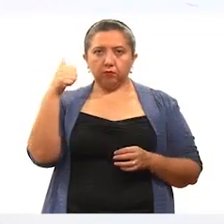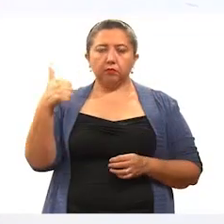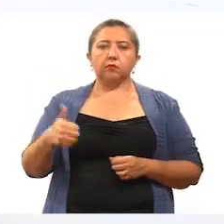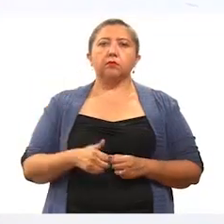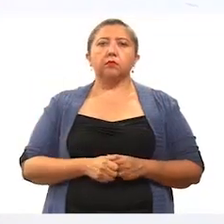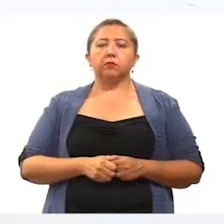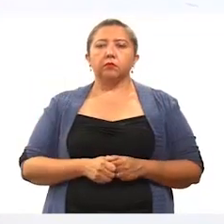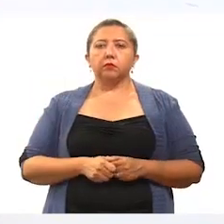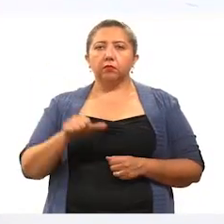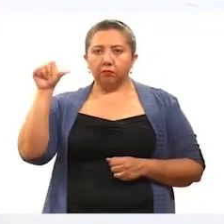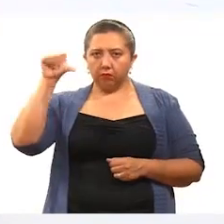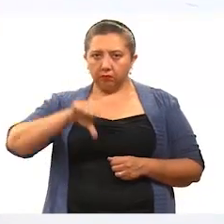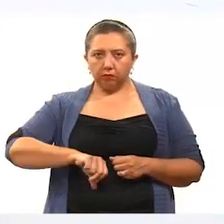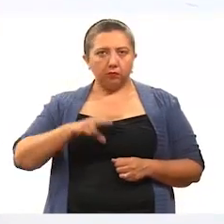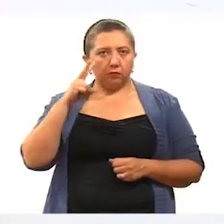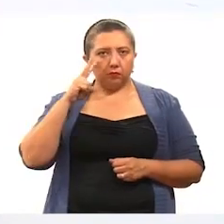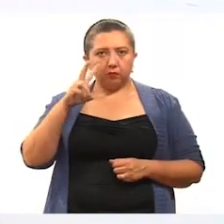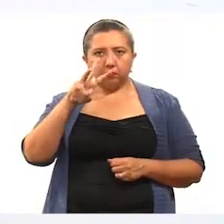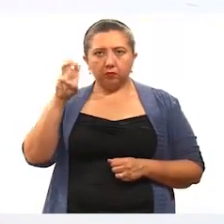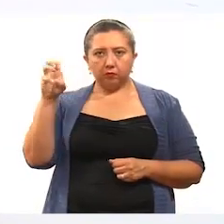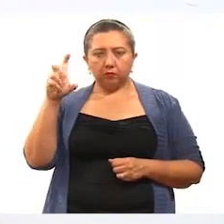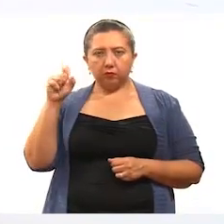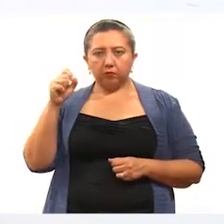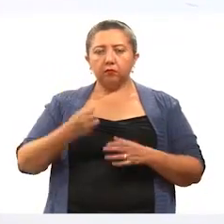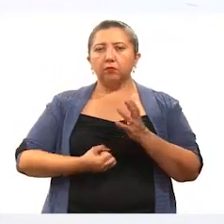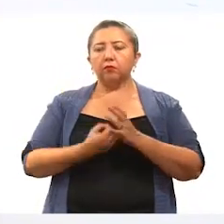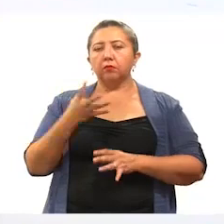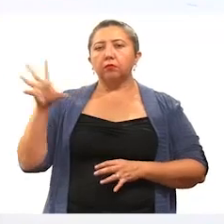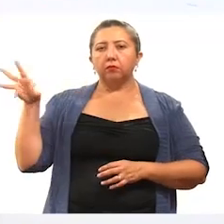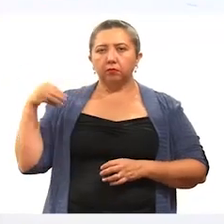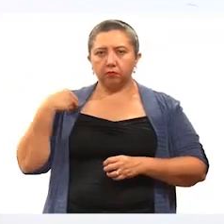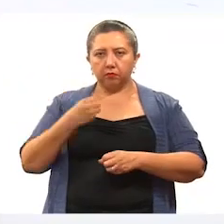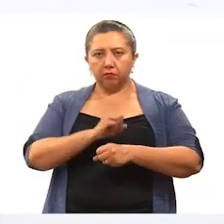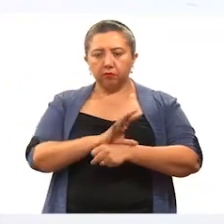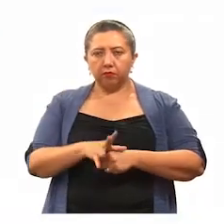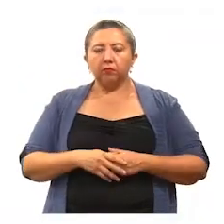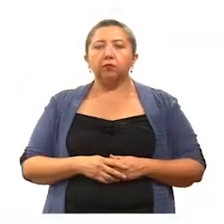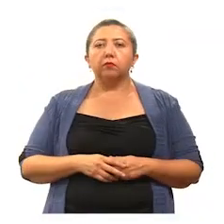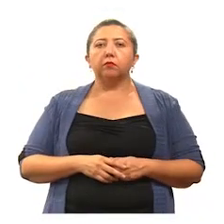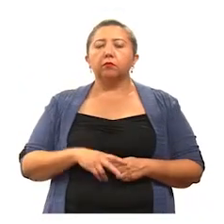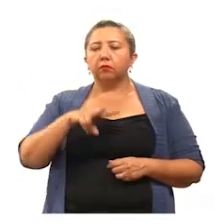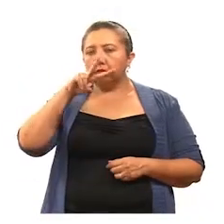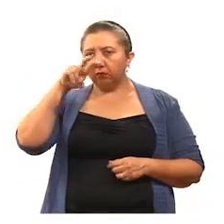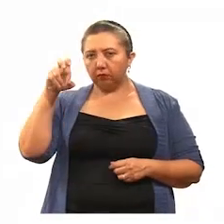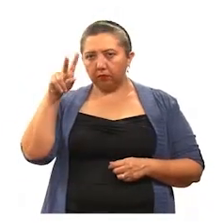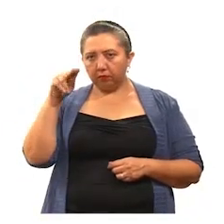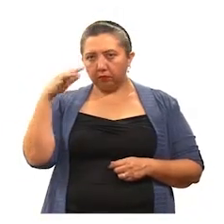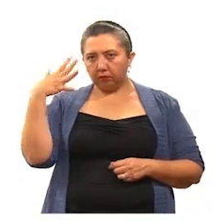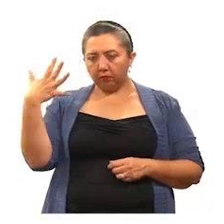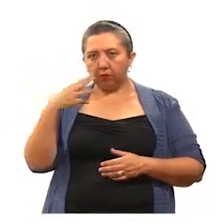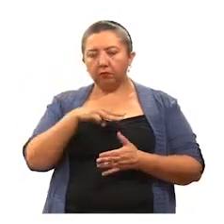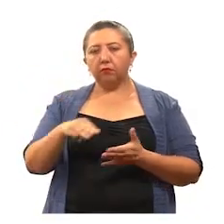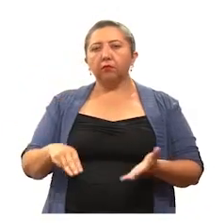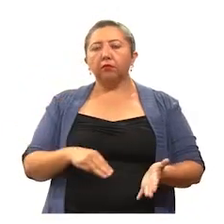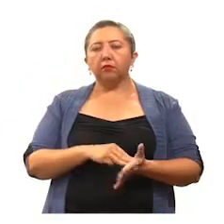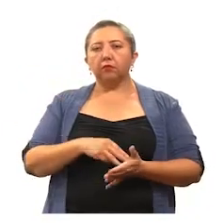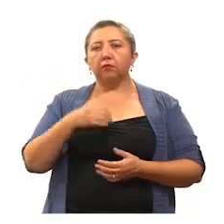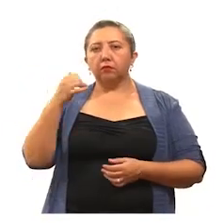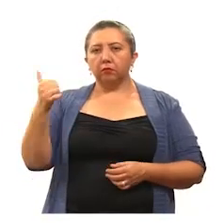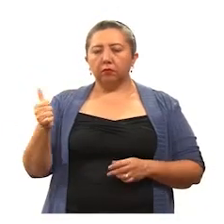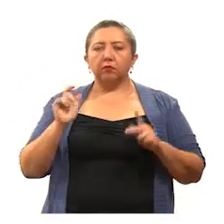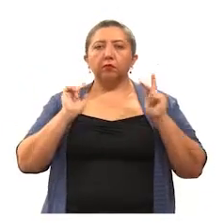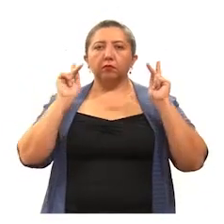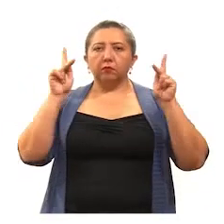108.176. Hoy se detectaron 320 nuevos contagios de coronavirus, 285 en Mérida, 6